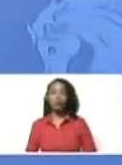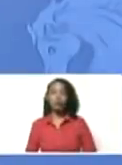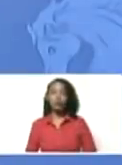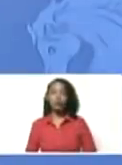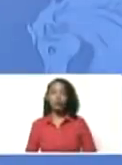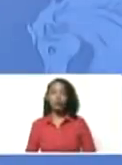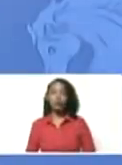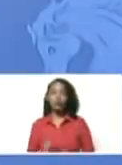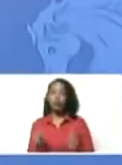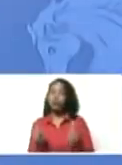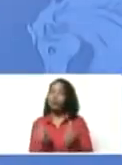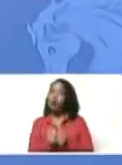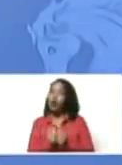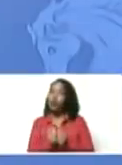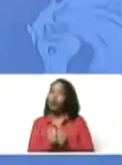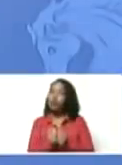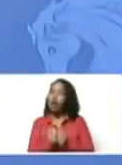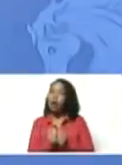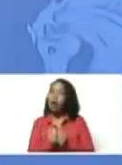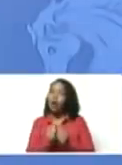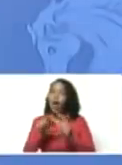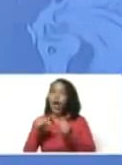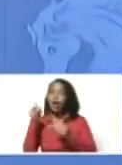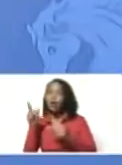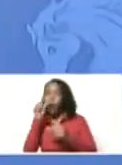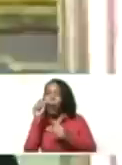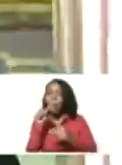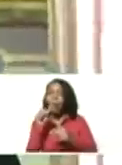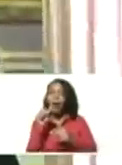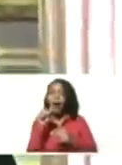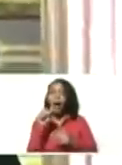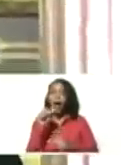con Aquiles Nasoa.